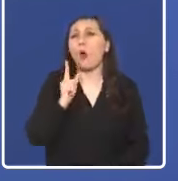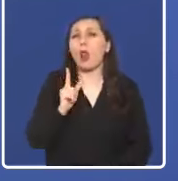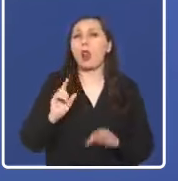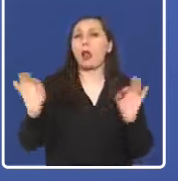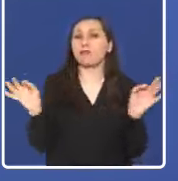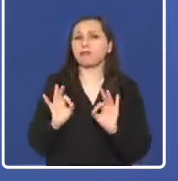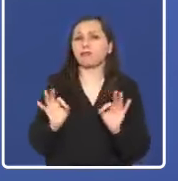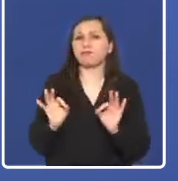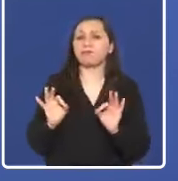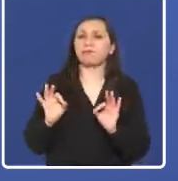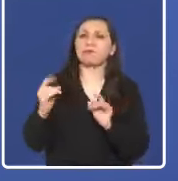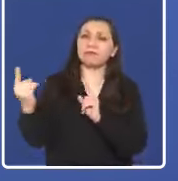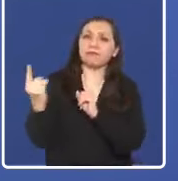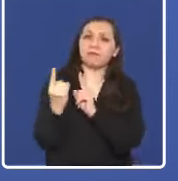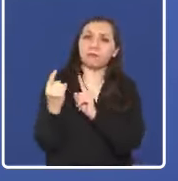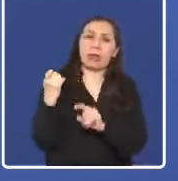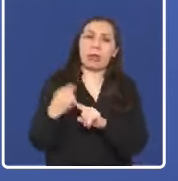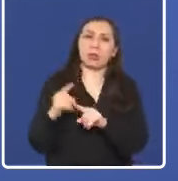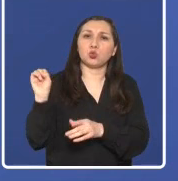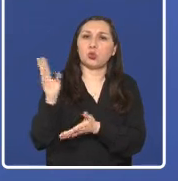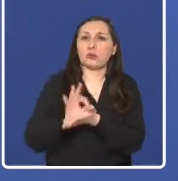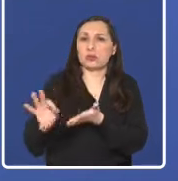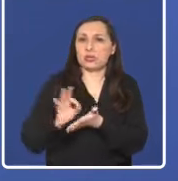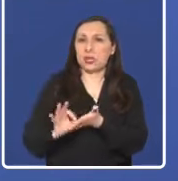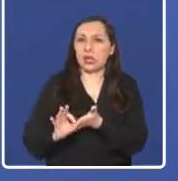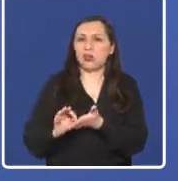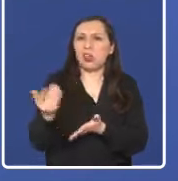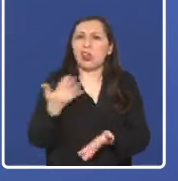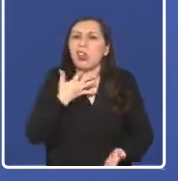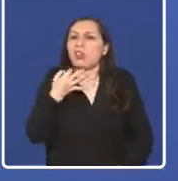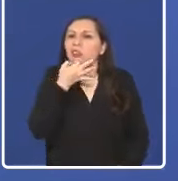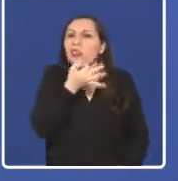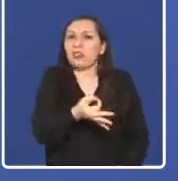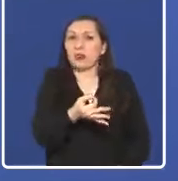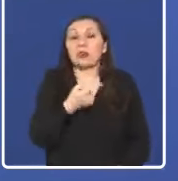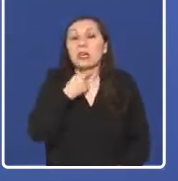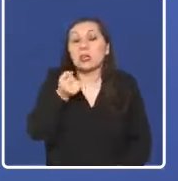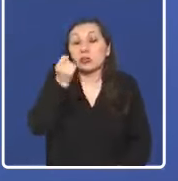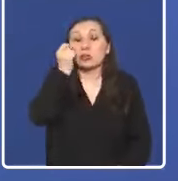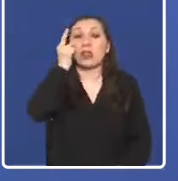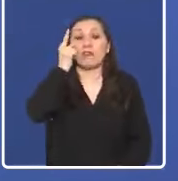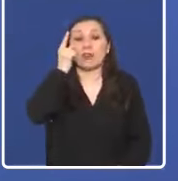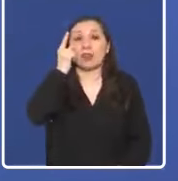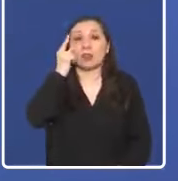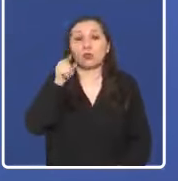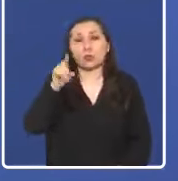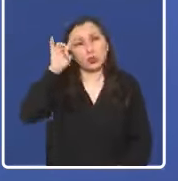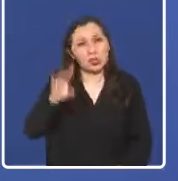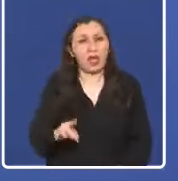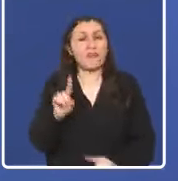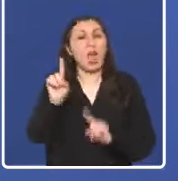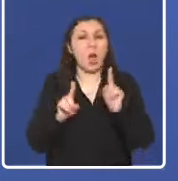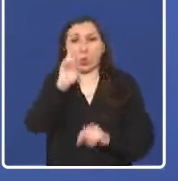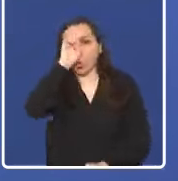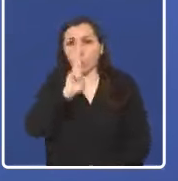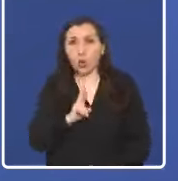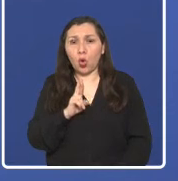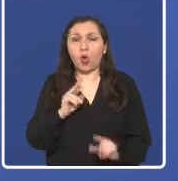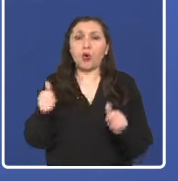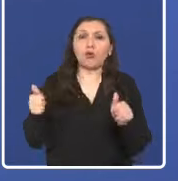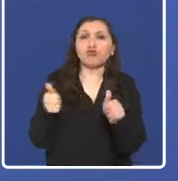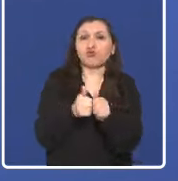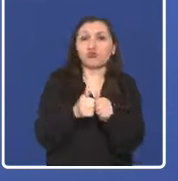explicación que a usted le dio el ex subsecretario Monsalve. Quiero saber además si ¿Sabe de algún rol que haya tenido la